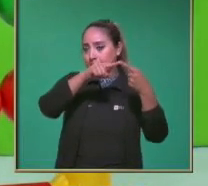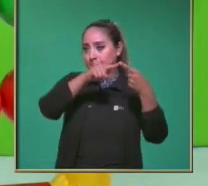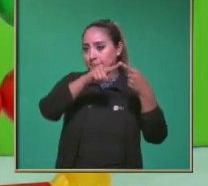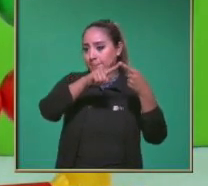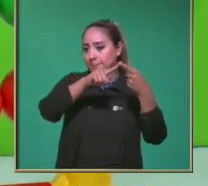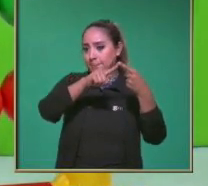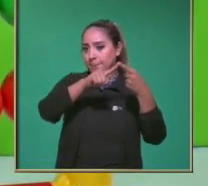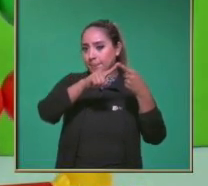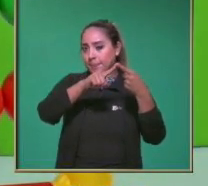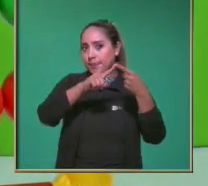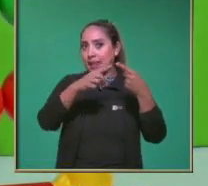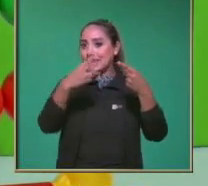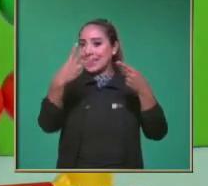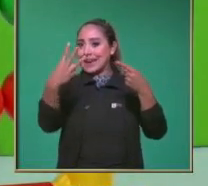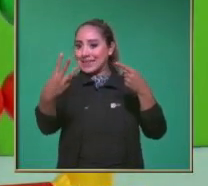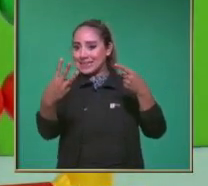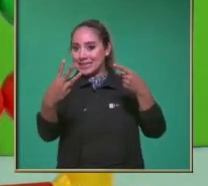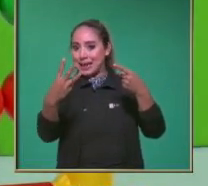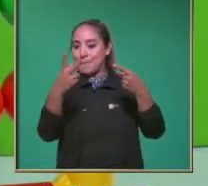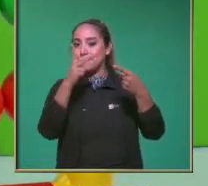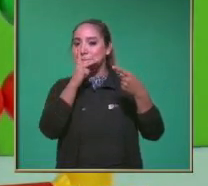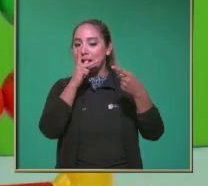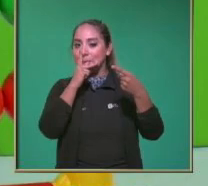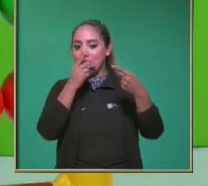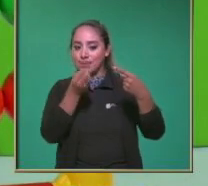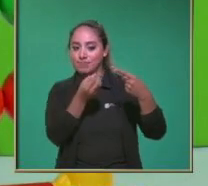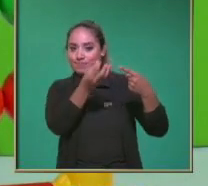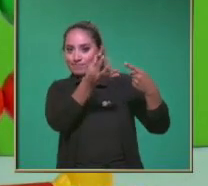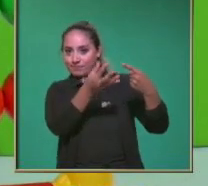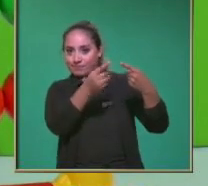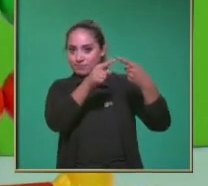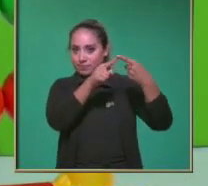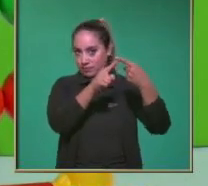Dice, 3 para el papá de Pedro.